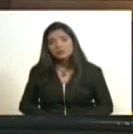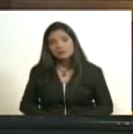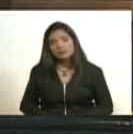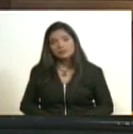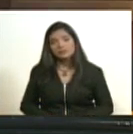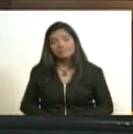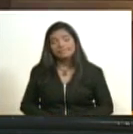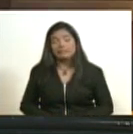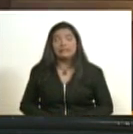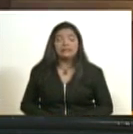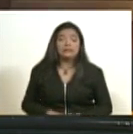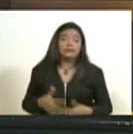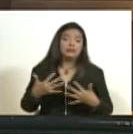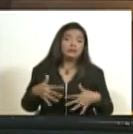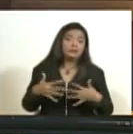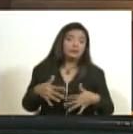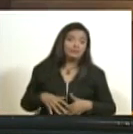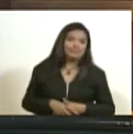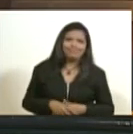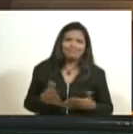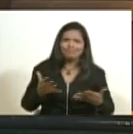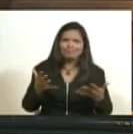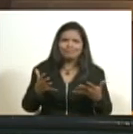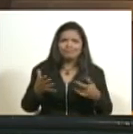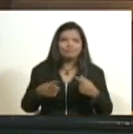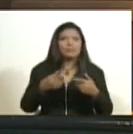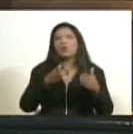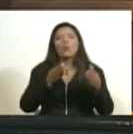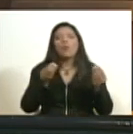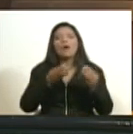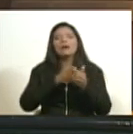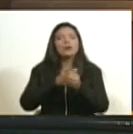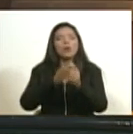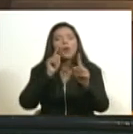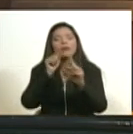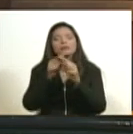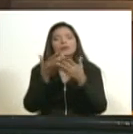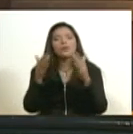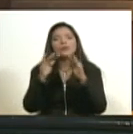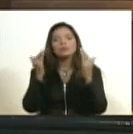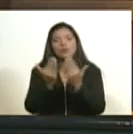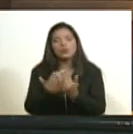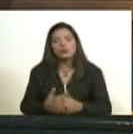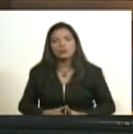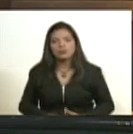dice, Dios santo, ¿para dónde van a llevar este mundo?